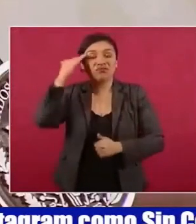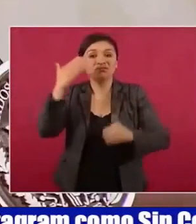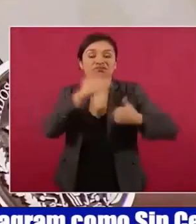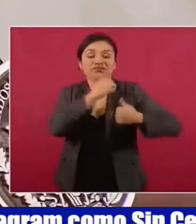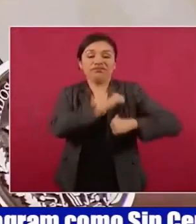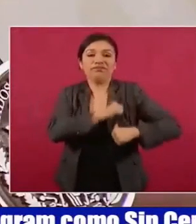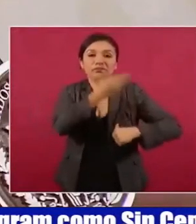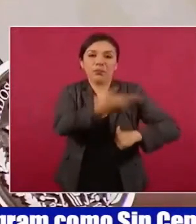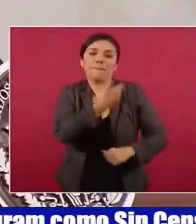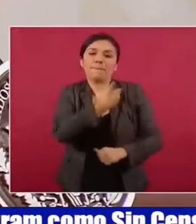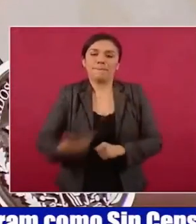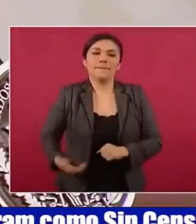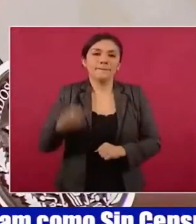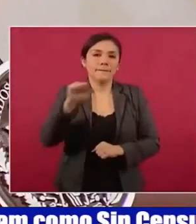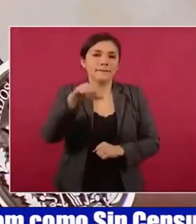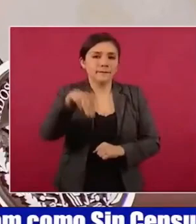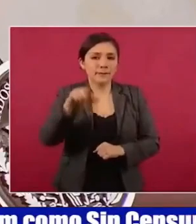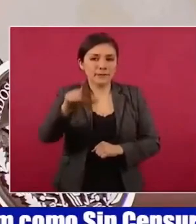tan importante, ¿no?